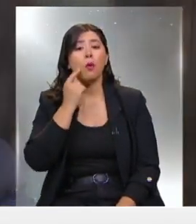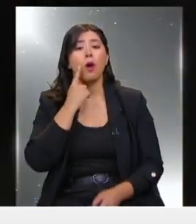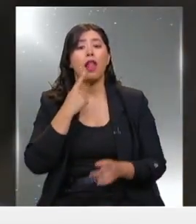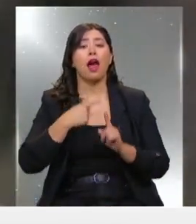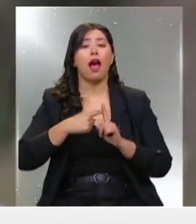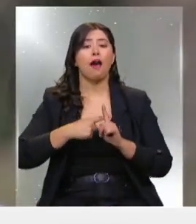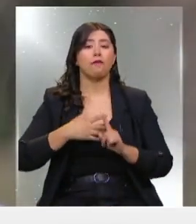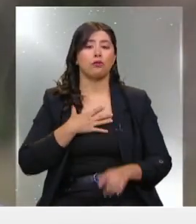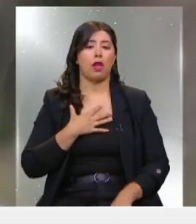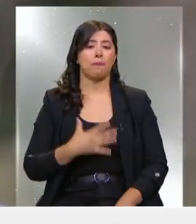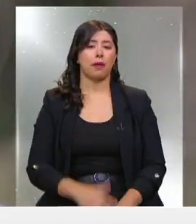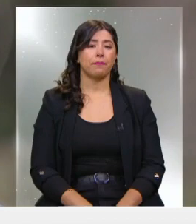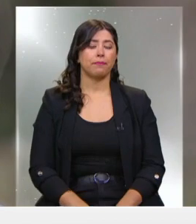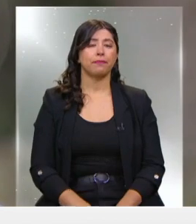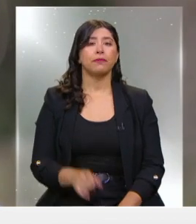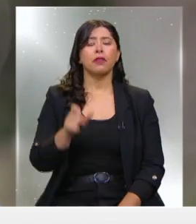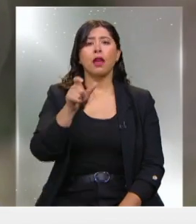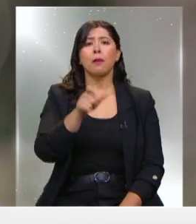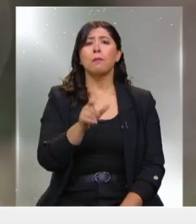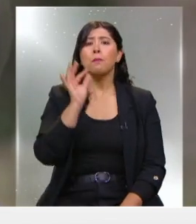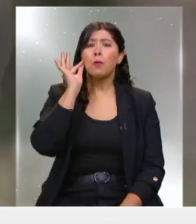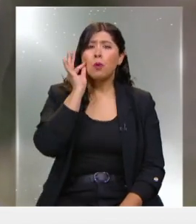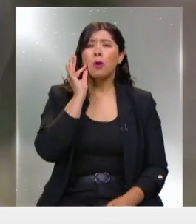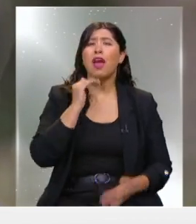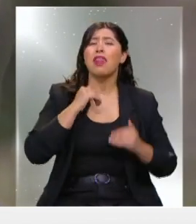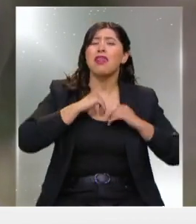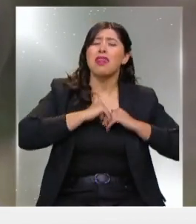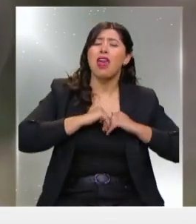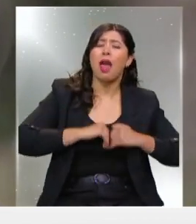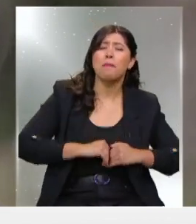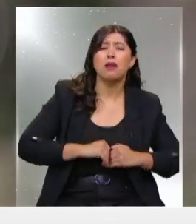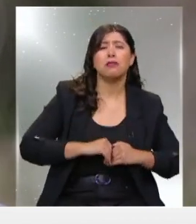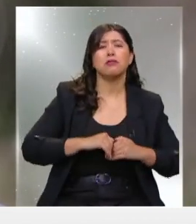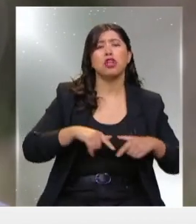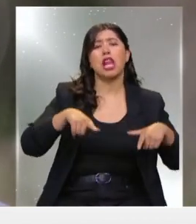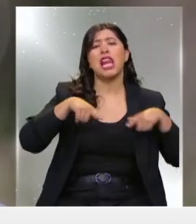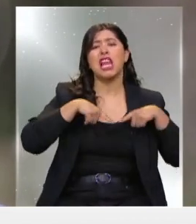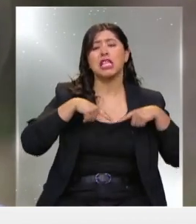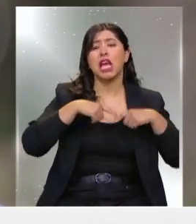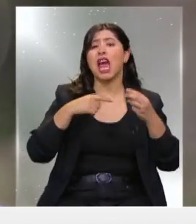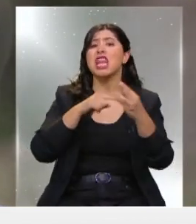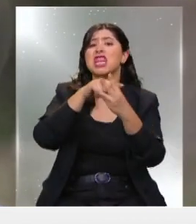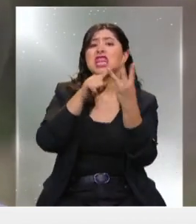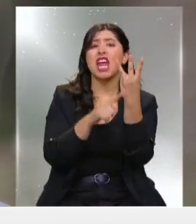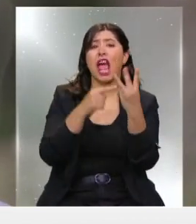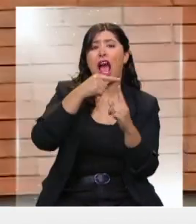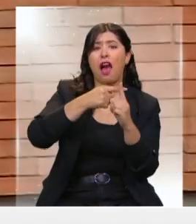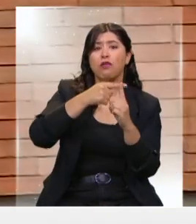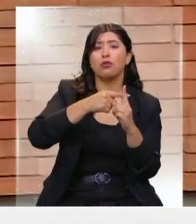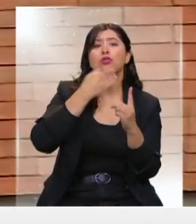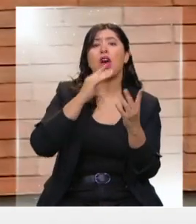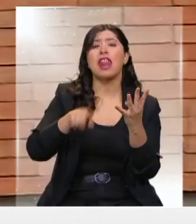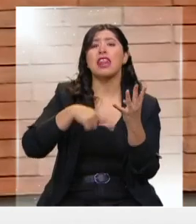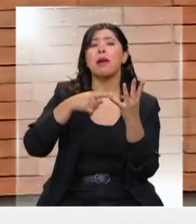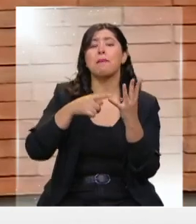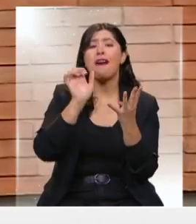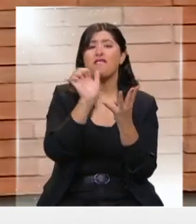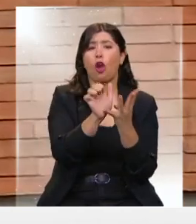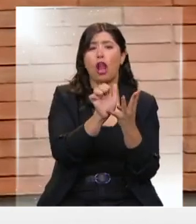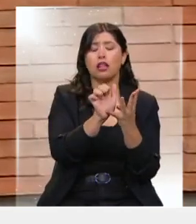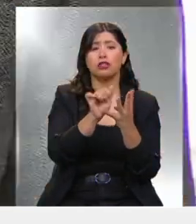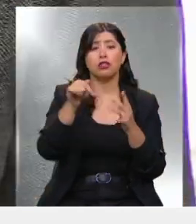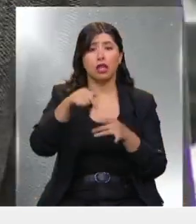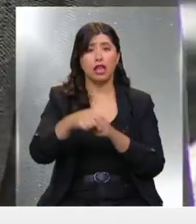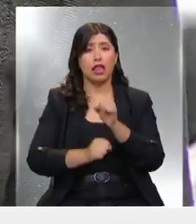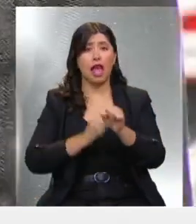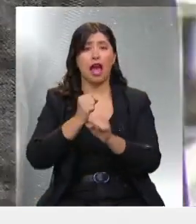de mí. Claudia vive una depresión, está con licencia y denuncia 3 abusos sexuales y una violación. La denuncia fue realizada este